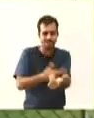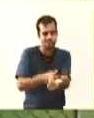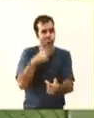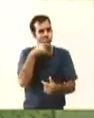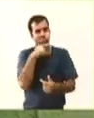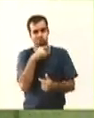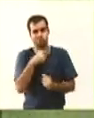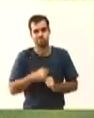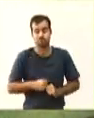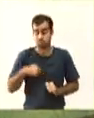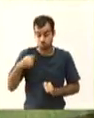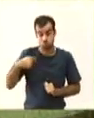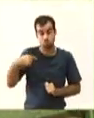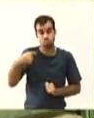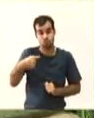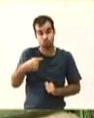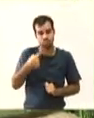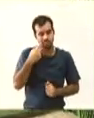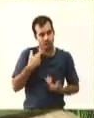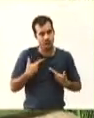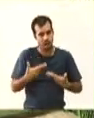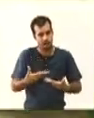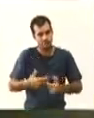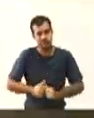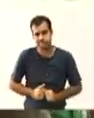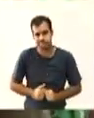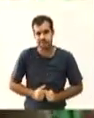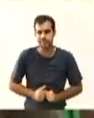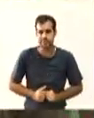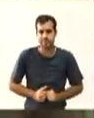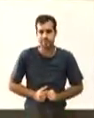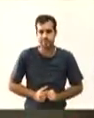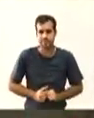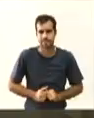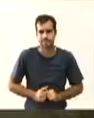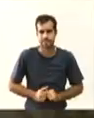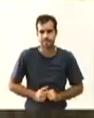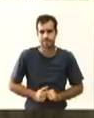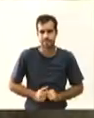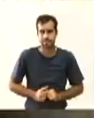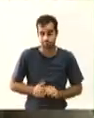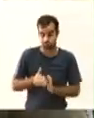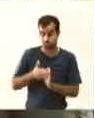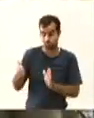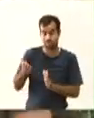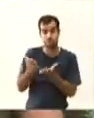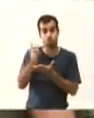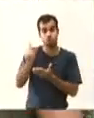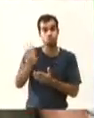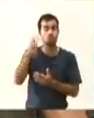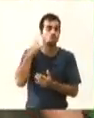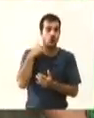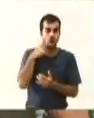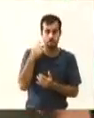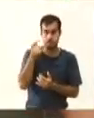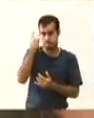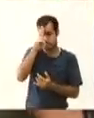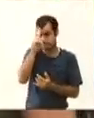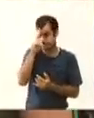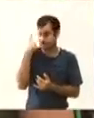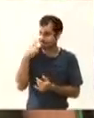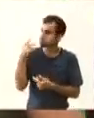en aliento para quien minuto a minuto apuesta por la vida. A mi lado tengo a Joandri Pérez, él es estudiante de cuarto año de